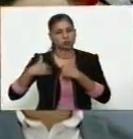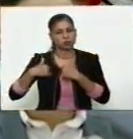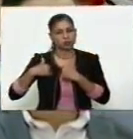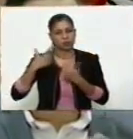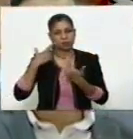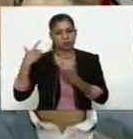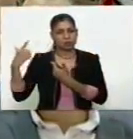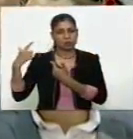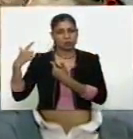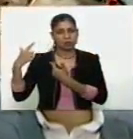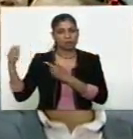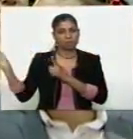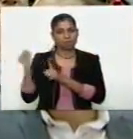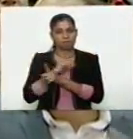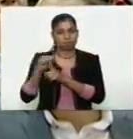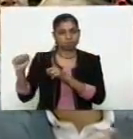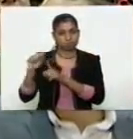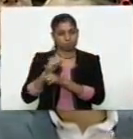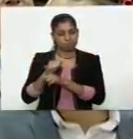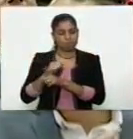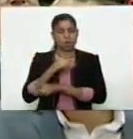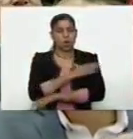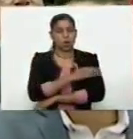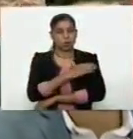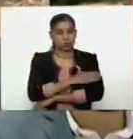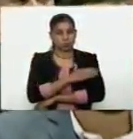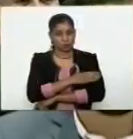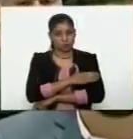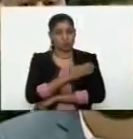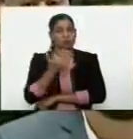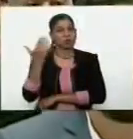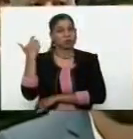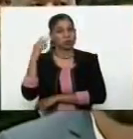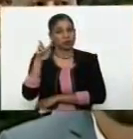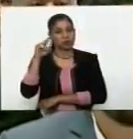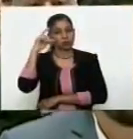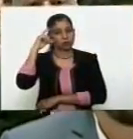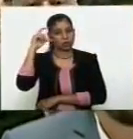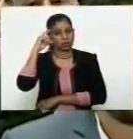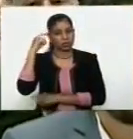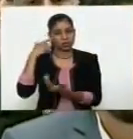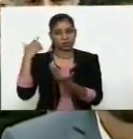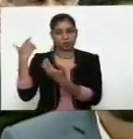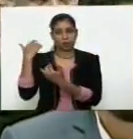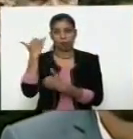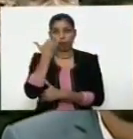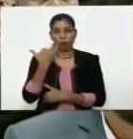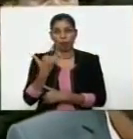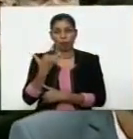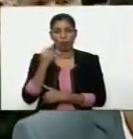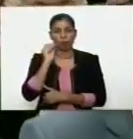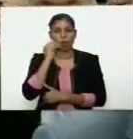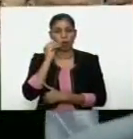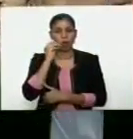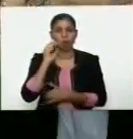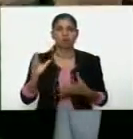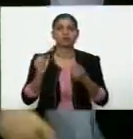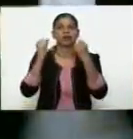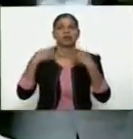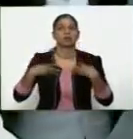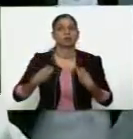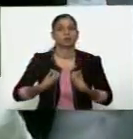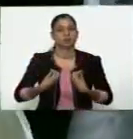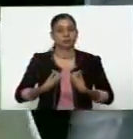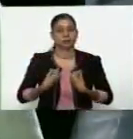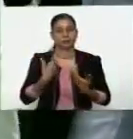de la violencia con fines políticos hace apenas 2 días y felizmente salvó su vida. ¡Que viva la